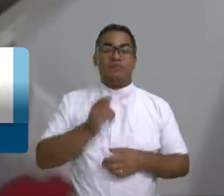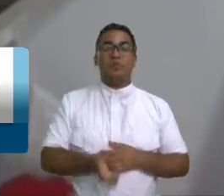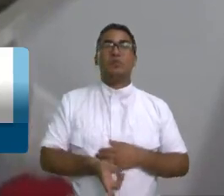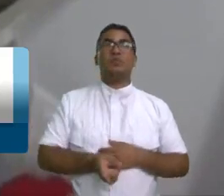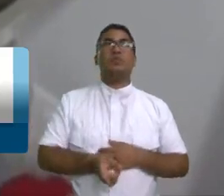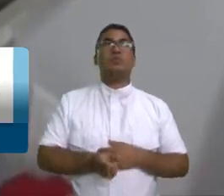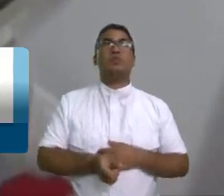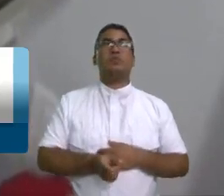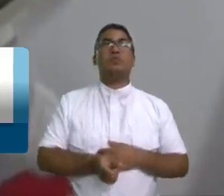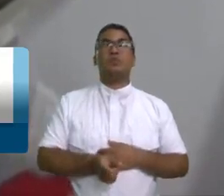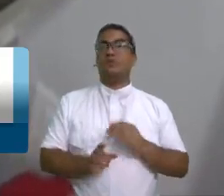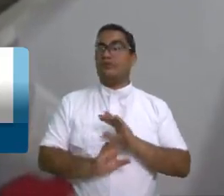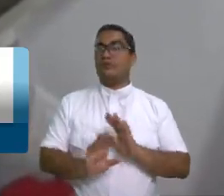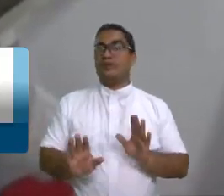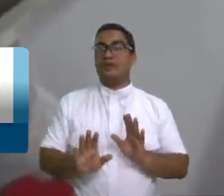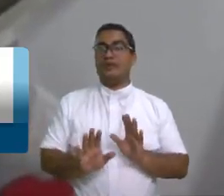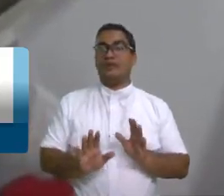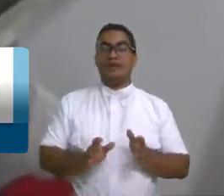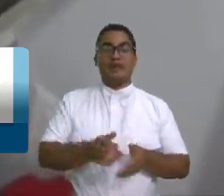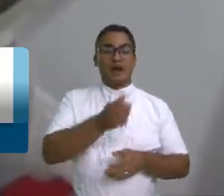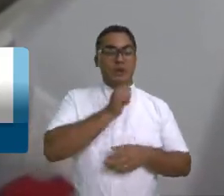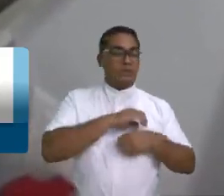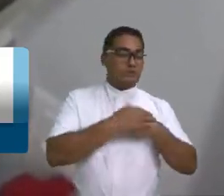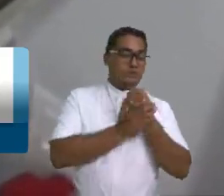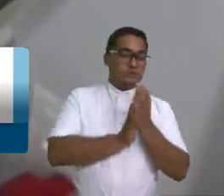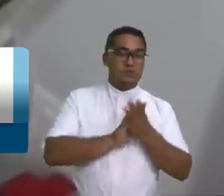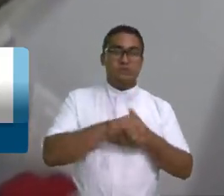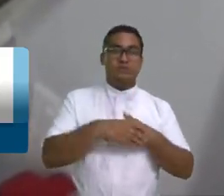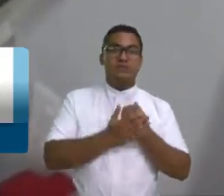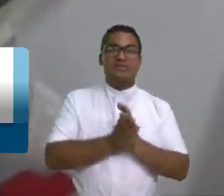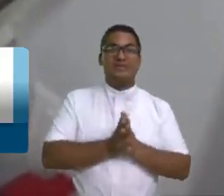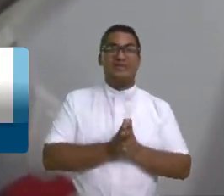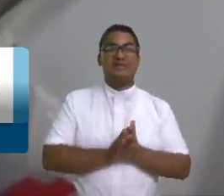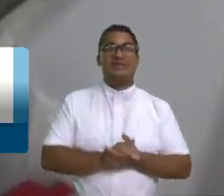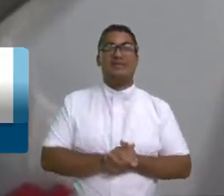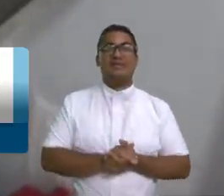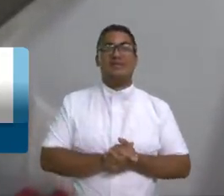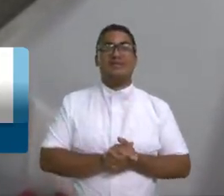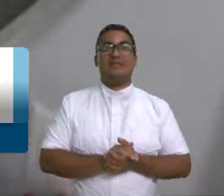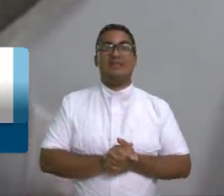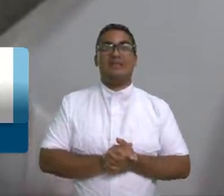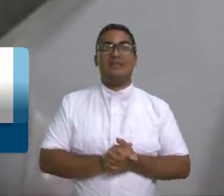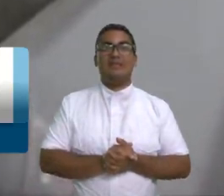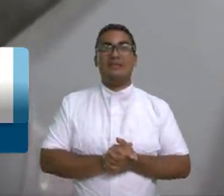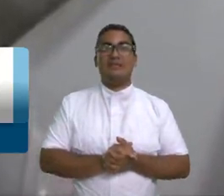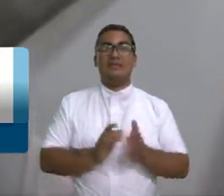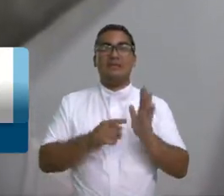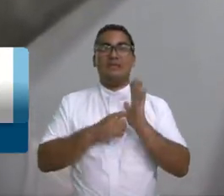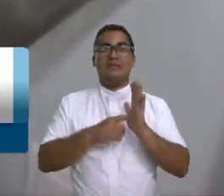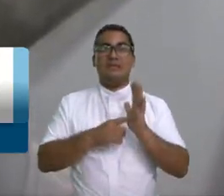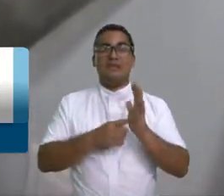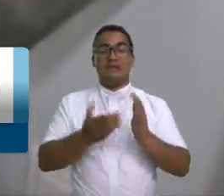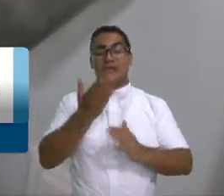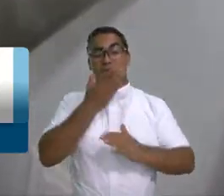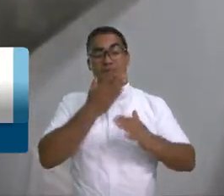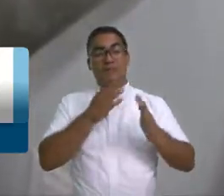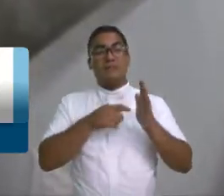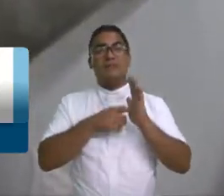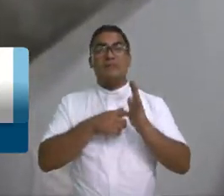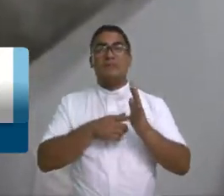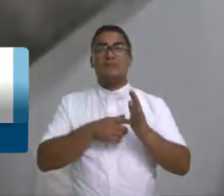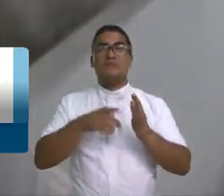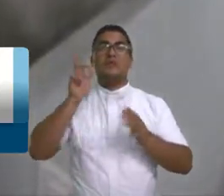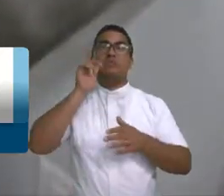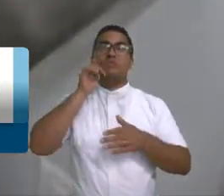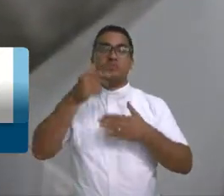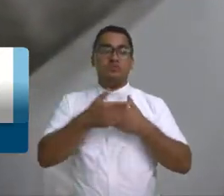al salir hay que lavarse las manos. No, y el entrar también, sí. Porque vamos a tocar partes que son muy sensibles, sí, como